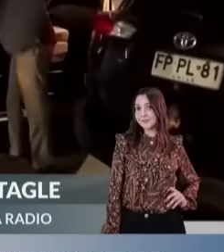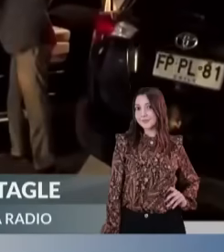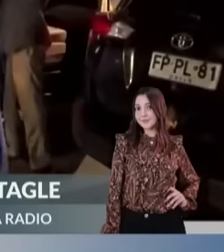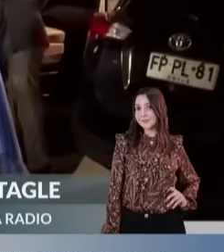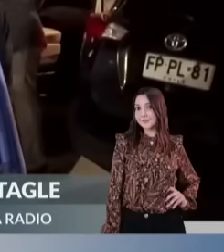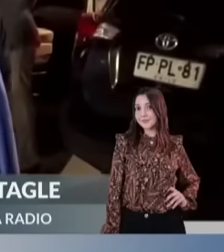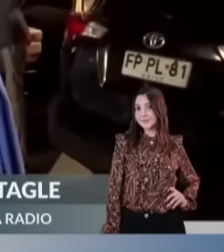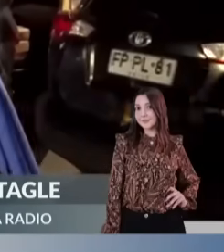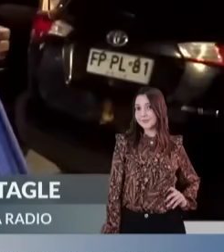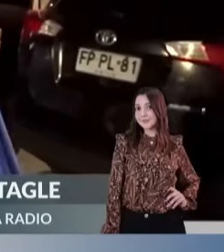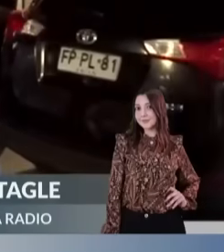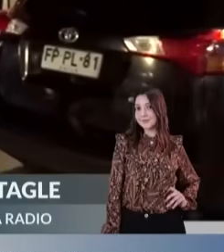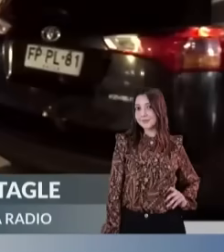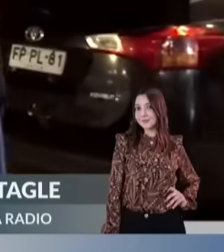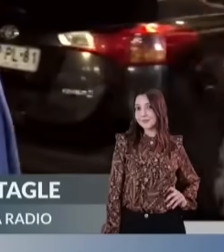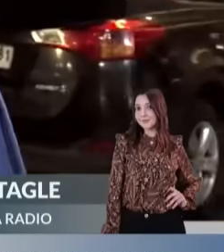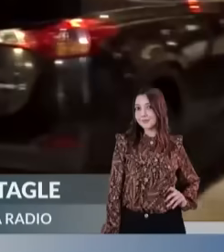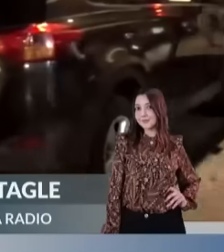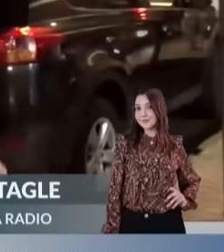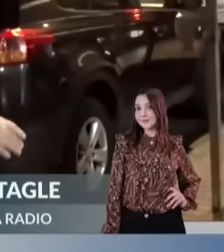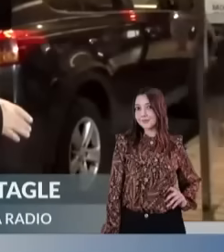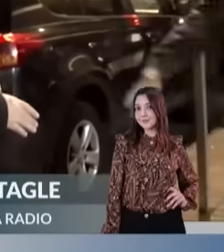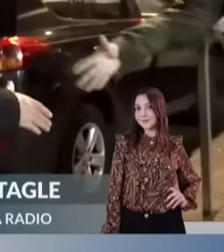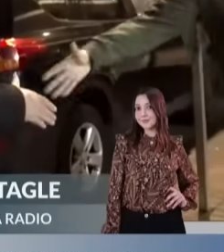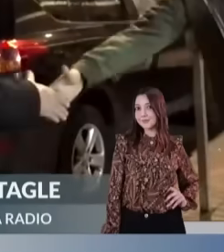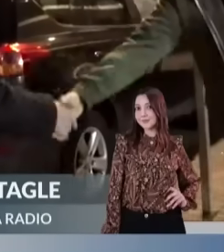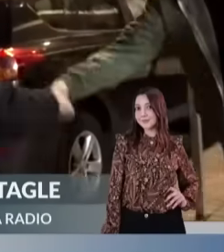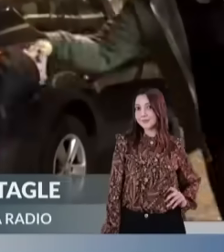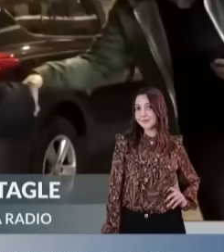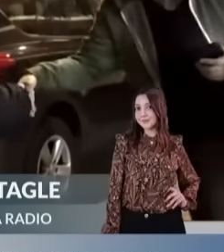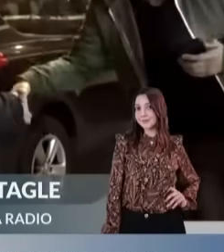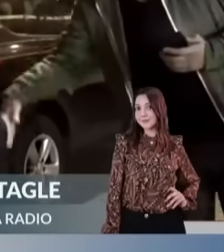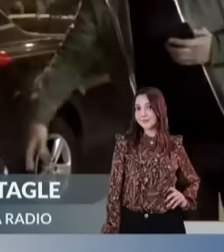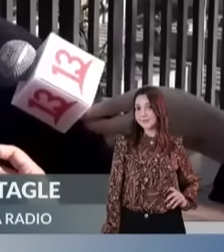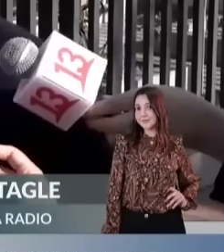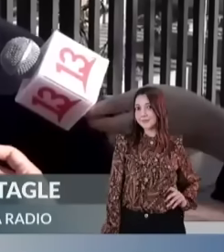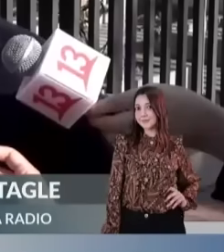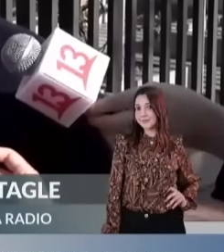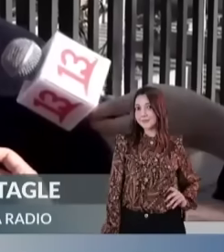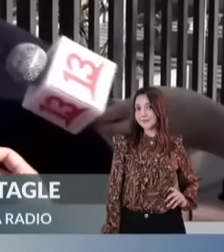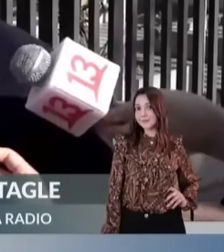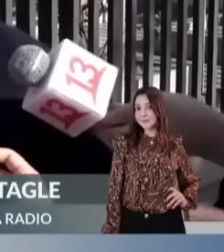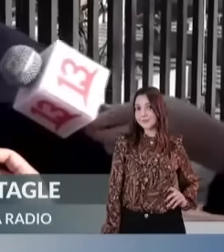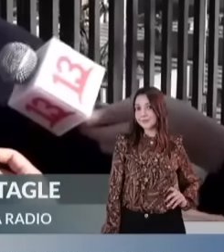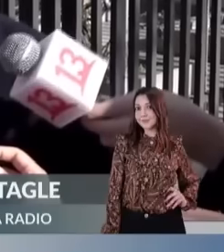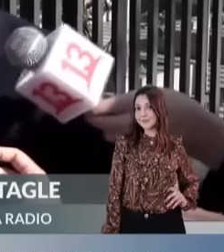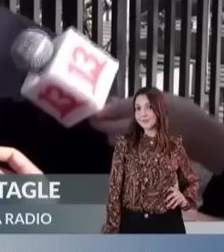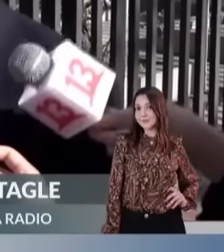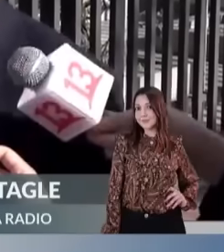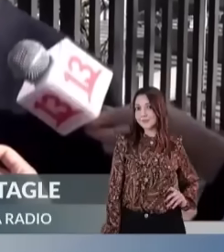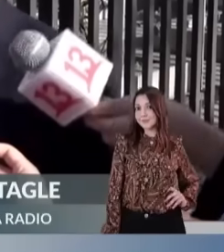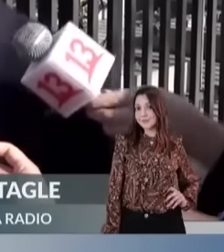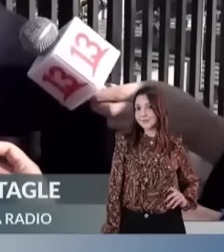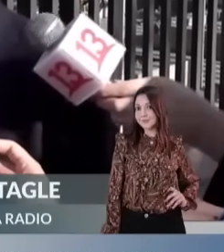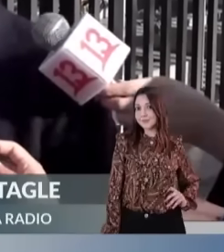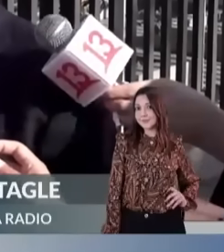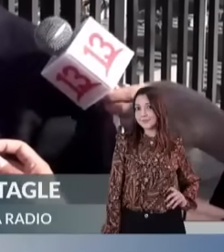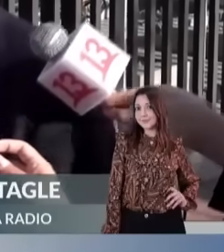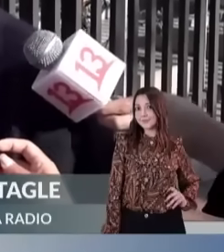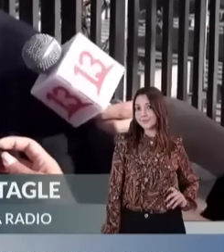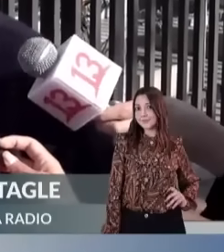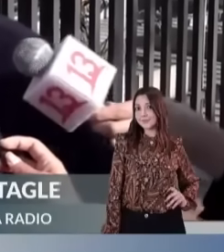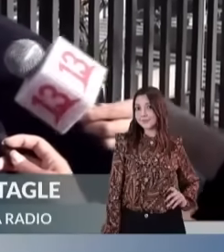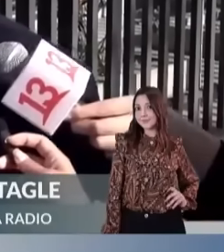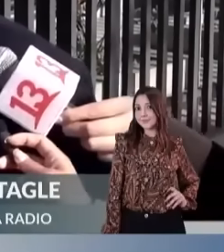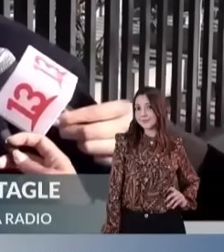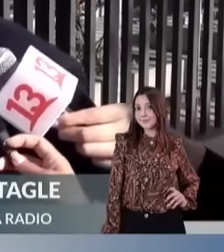Pero mira, pero también hay una falla institucional. Sí, completa. O sea, a ver, hay una institución que es unipersonal, que es la